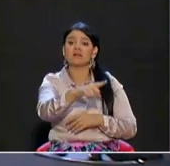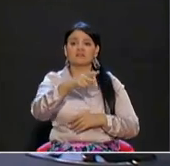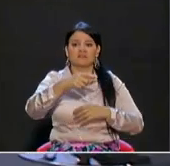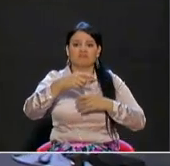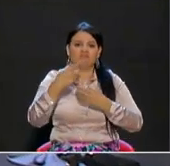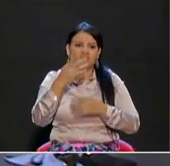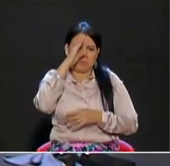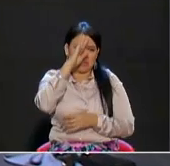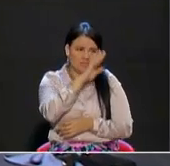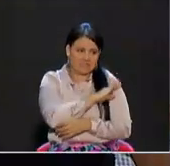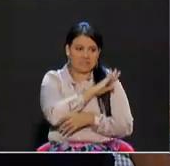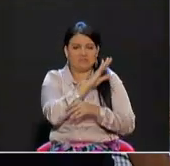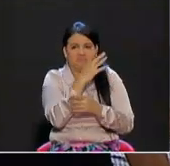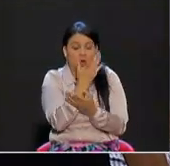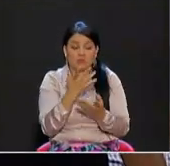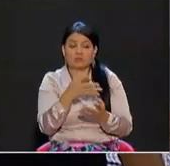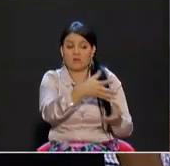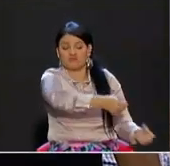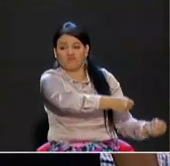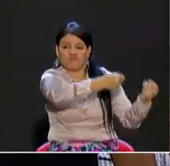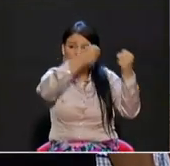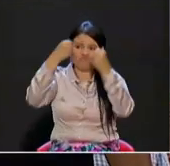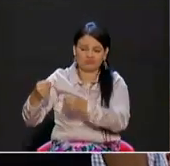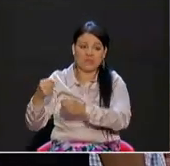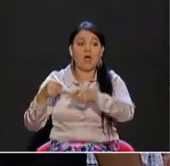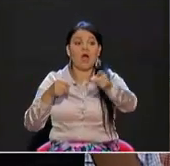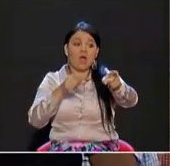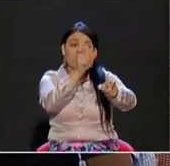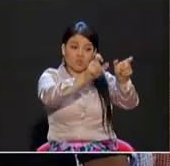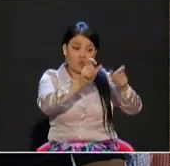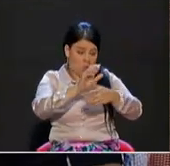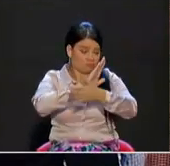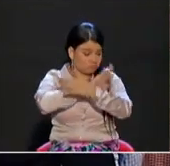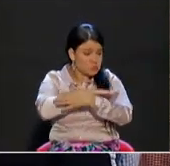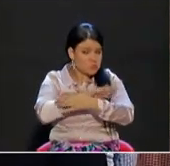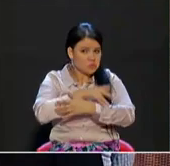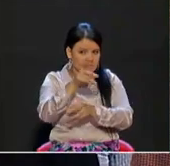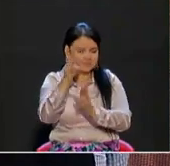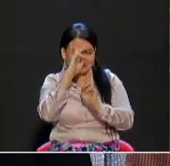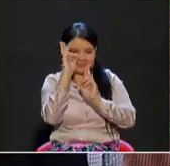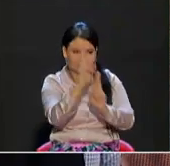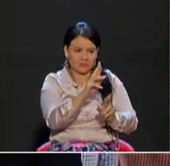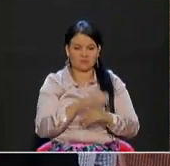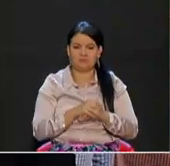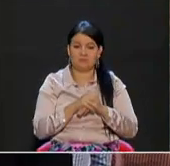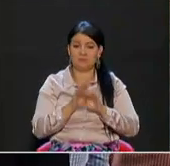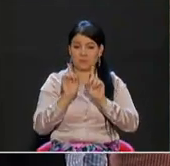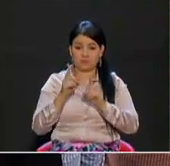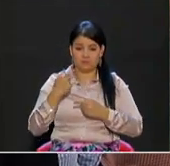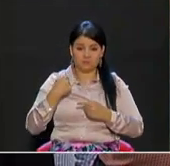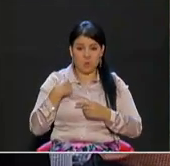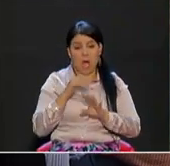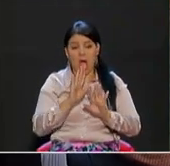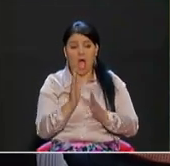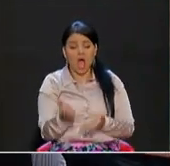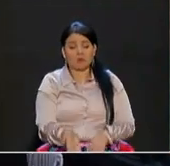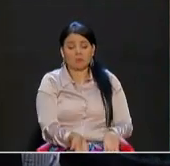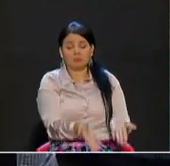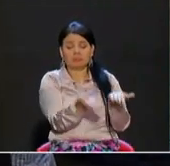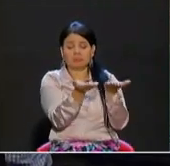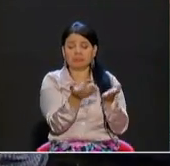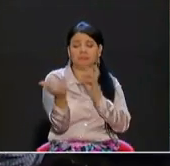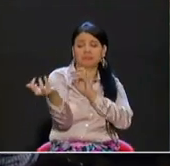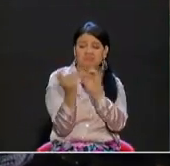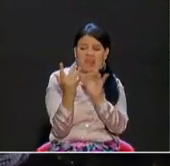al ciudadano de bien pero no vamos a permitir días de hecho no vamos a permitir actos violentos que vayan en contra de la academia